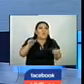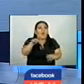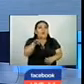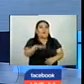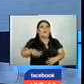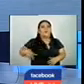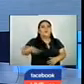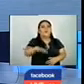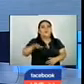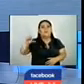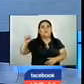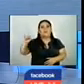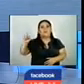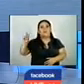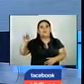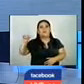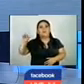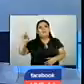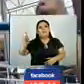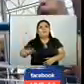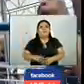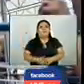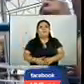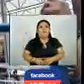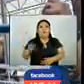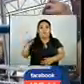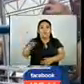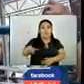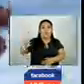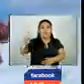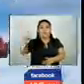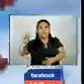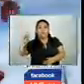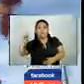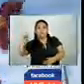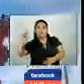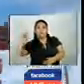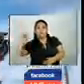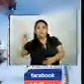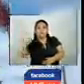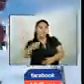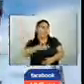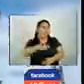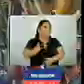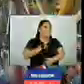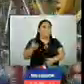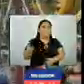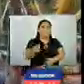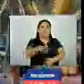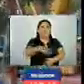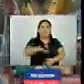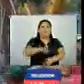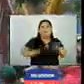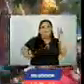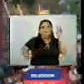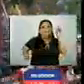vive en ese lugar. Sibarland sigue siendo el principal atractivo en la capital.